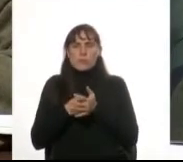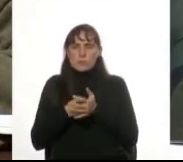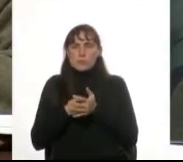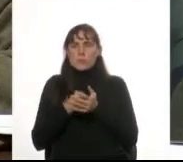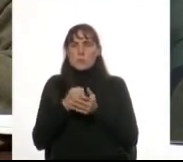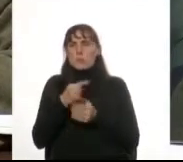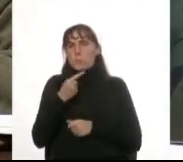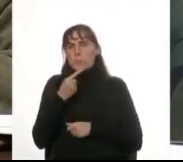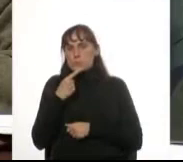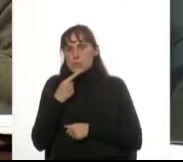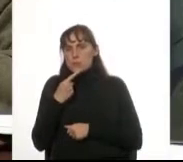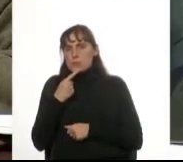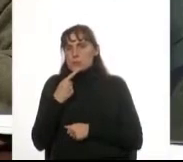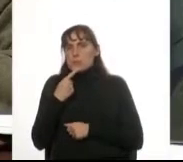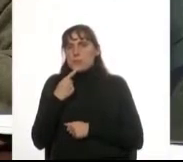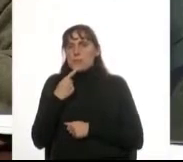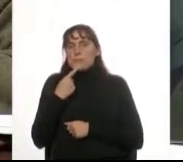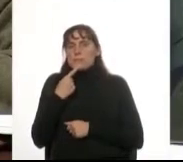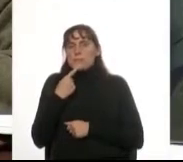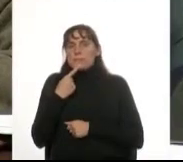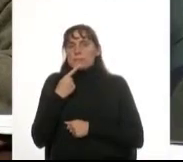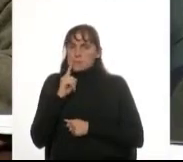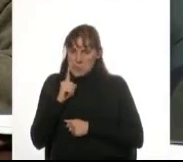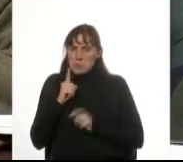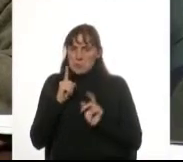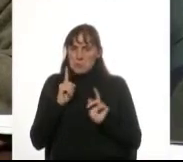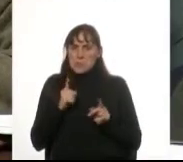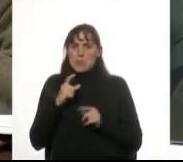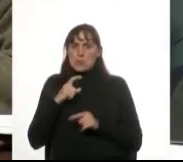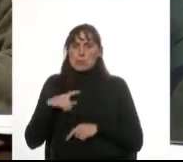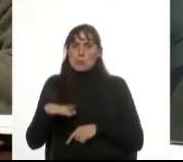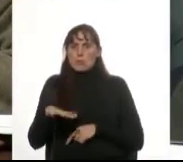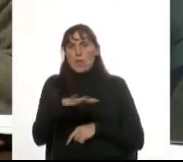luchadores políticos y sociales,